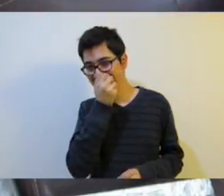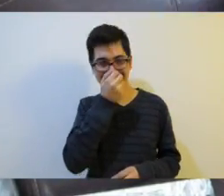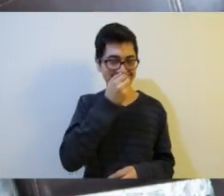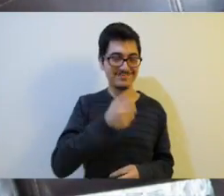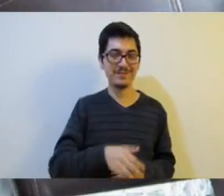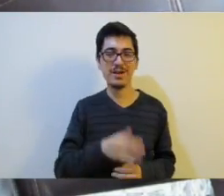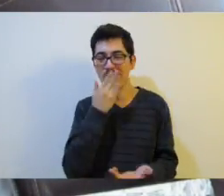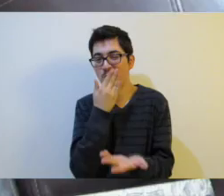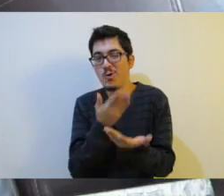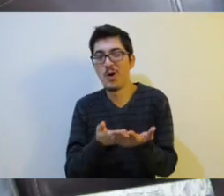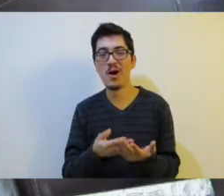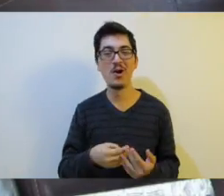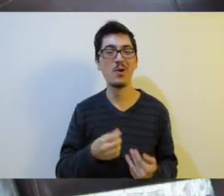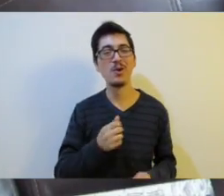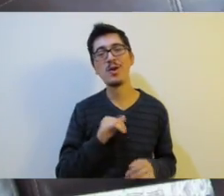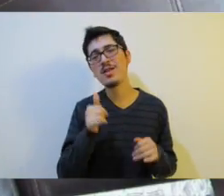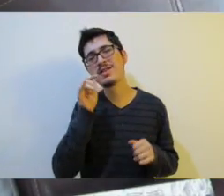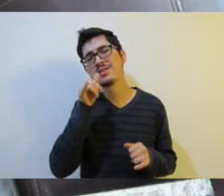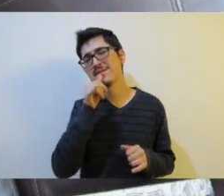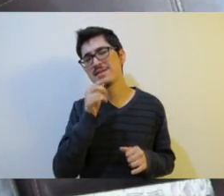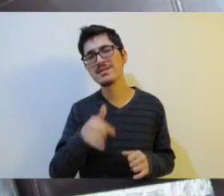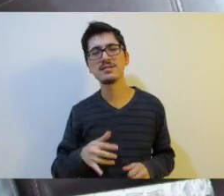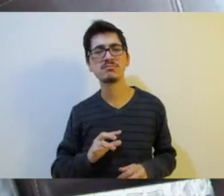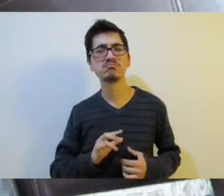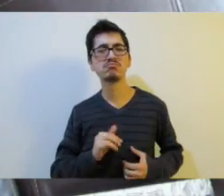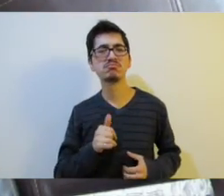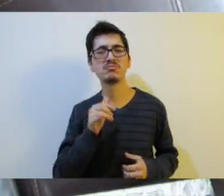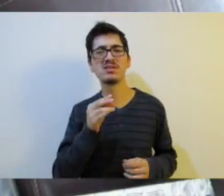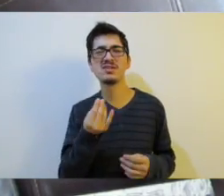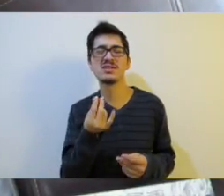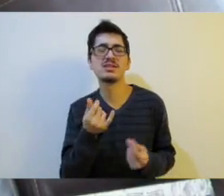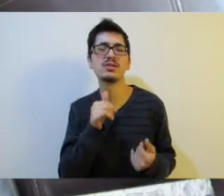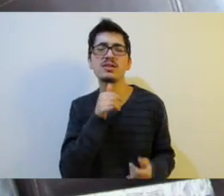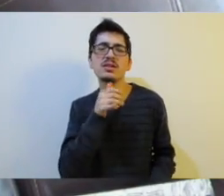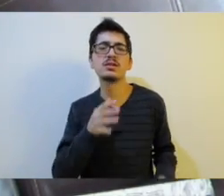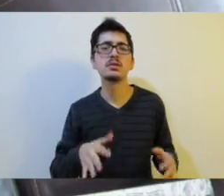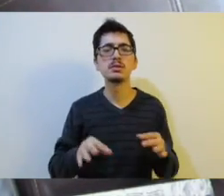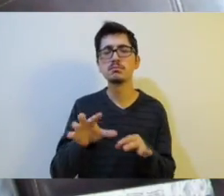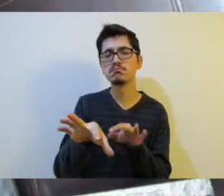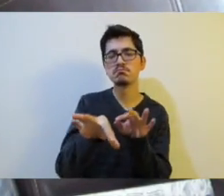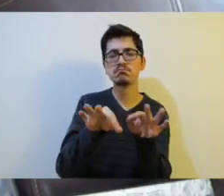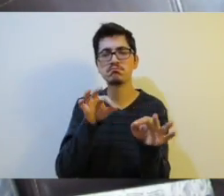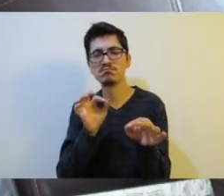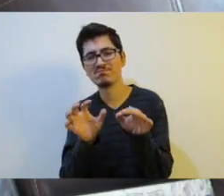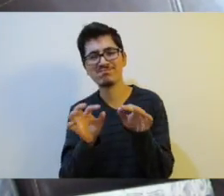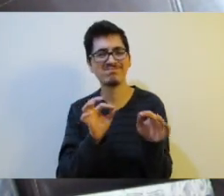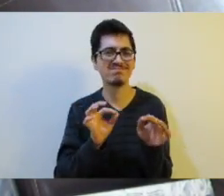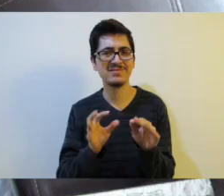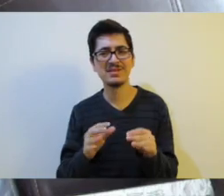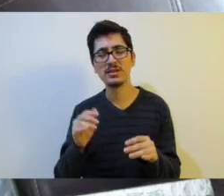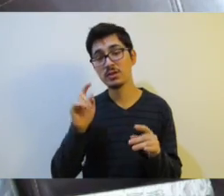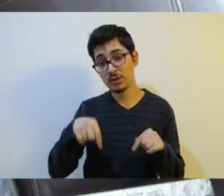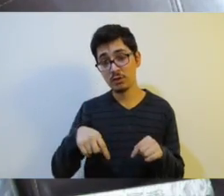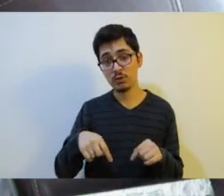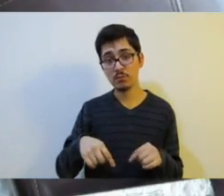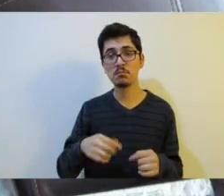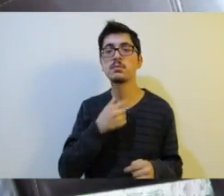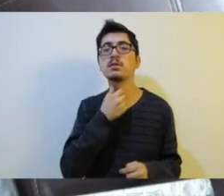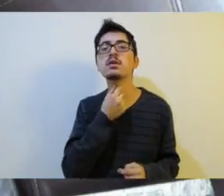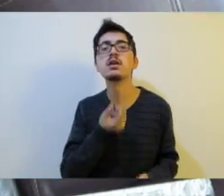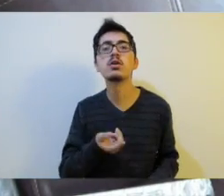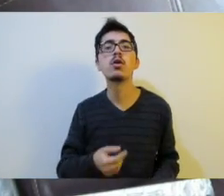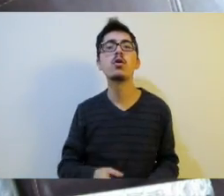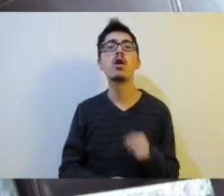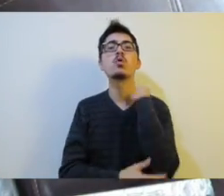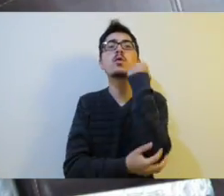rostro, pero ya es otro tema. Cuando uno tiene cierto dinero y quiere saber qué libro comprar y no sabe, estás como en la decisión y por